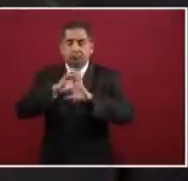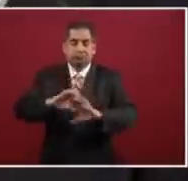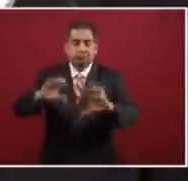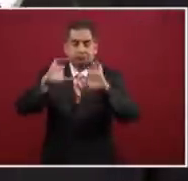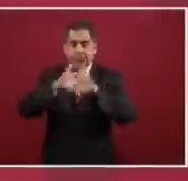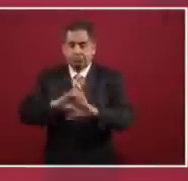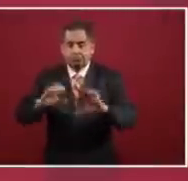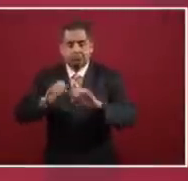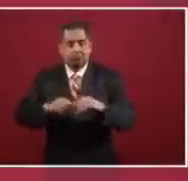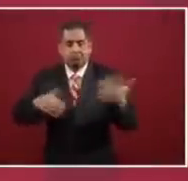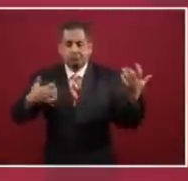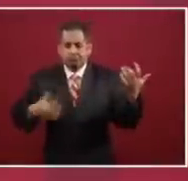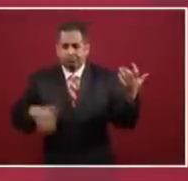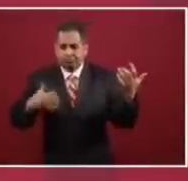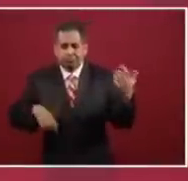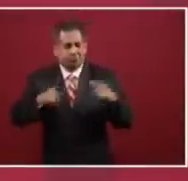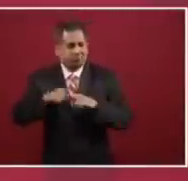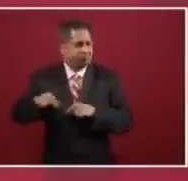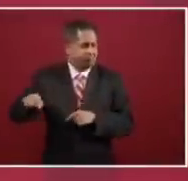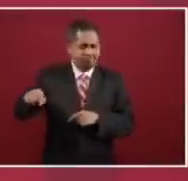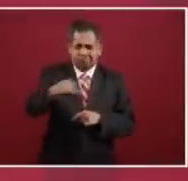palacio, mariachis,